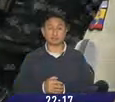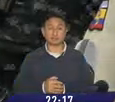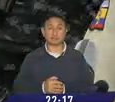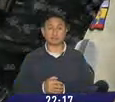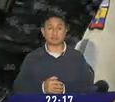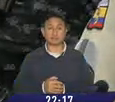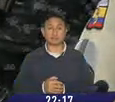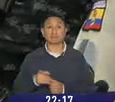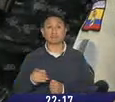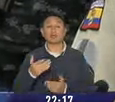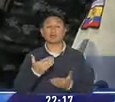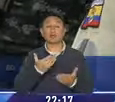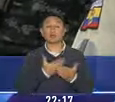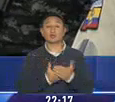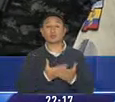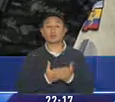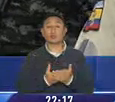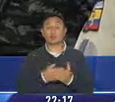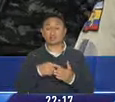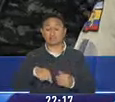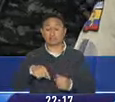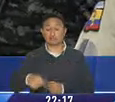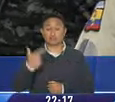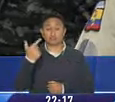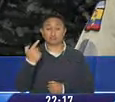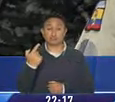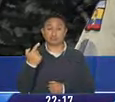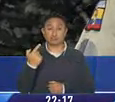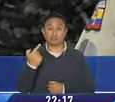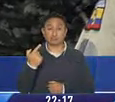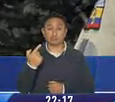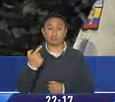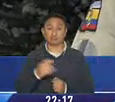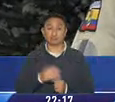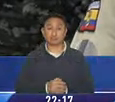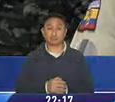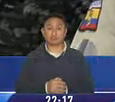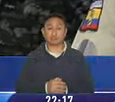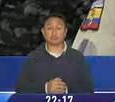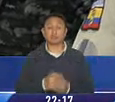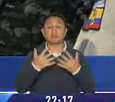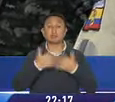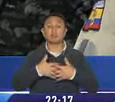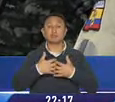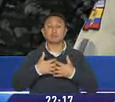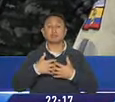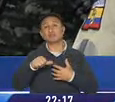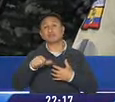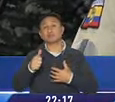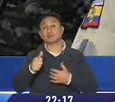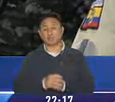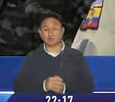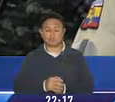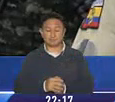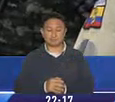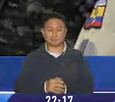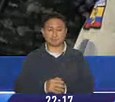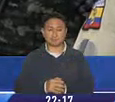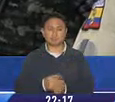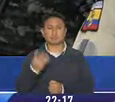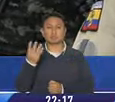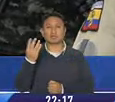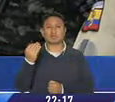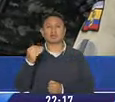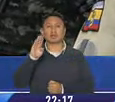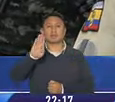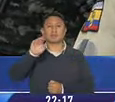dentro de los cuales se encuentra una arma de fuego marca Glock, de fabricación australiana, asimismo con 14